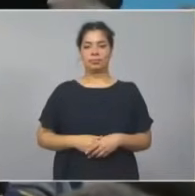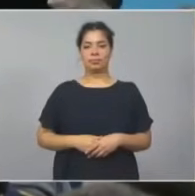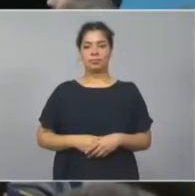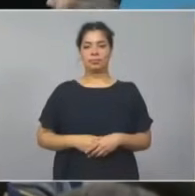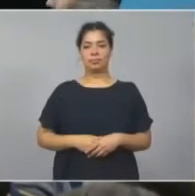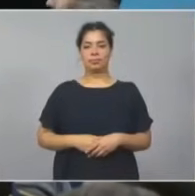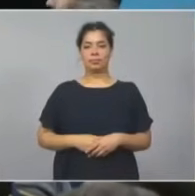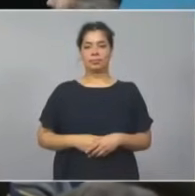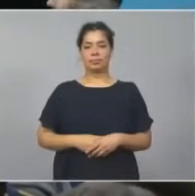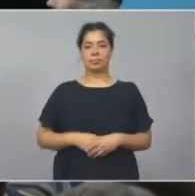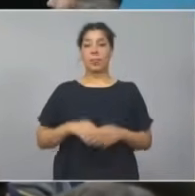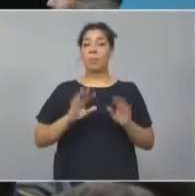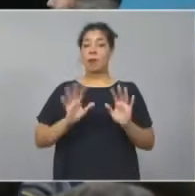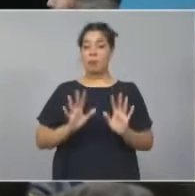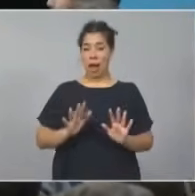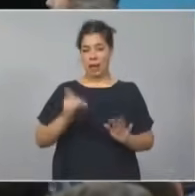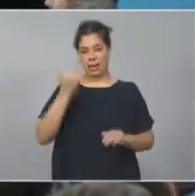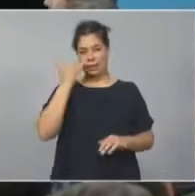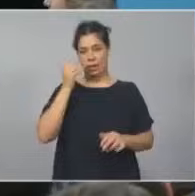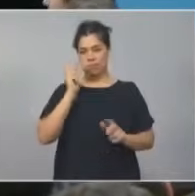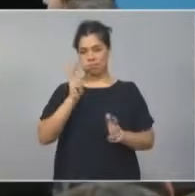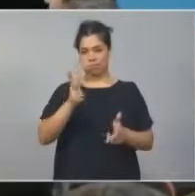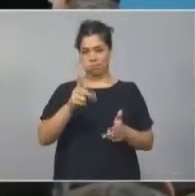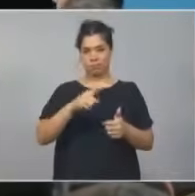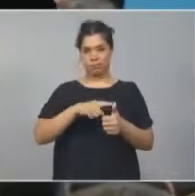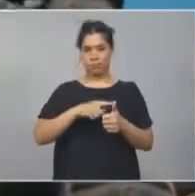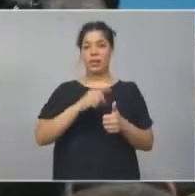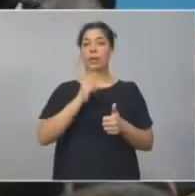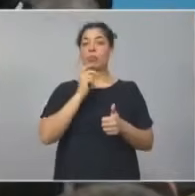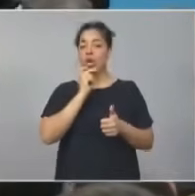Y se van preparando, como decíamos, los municipios